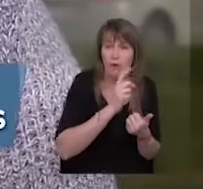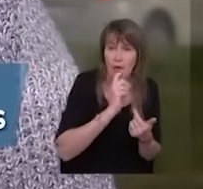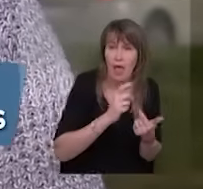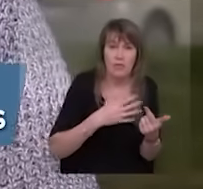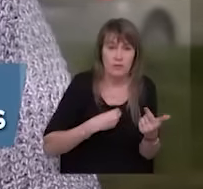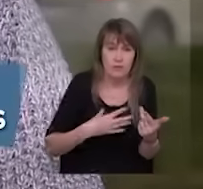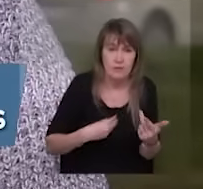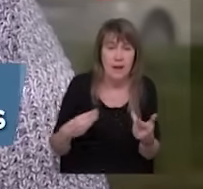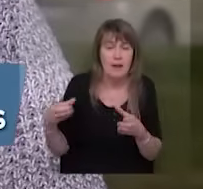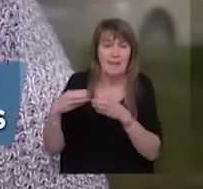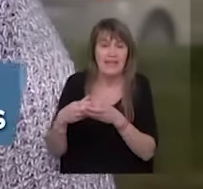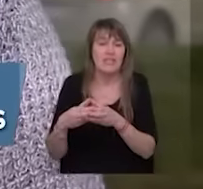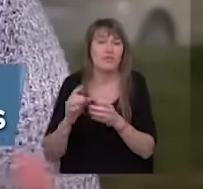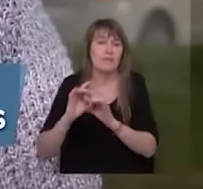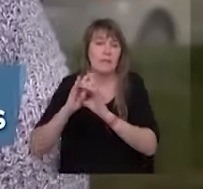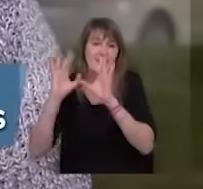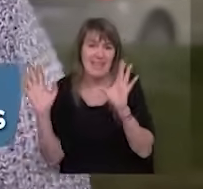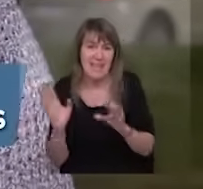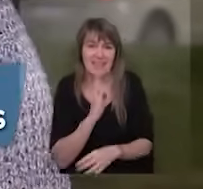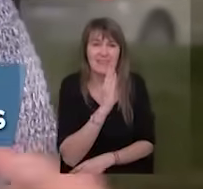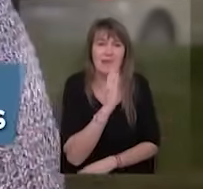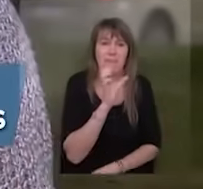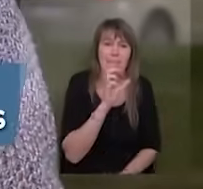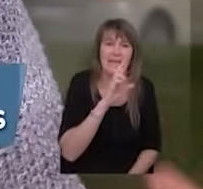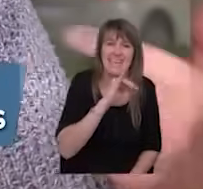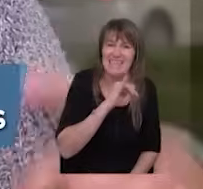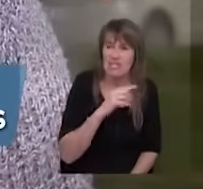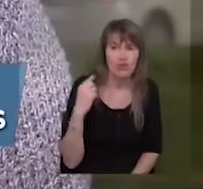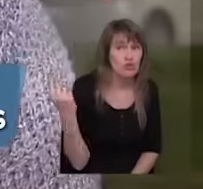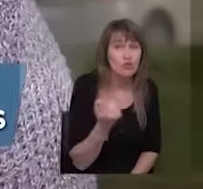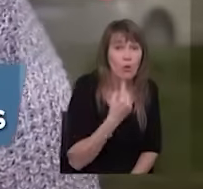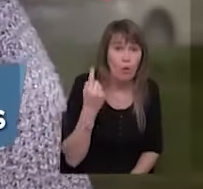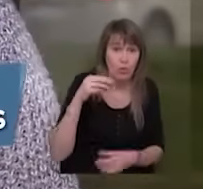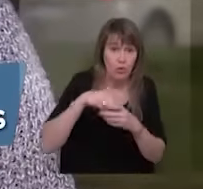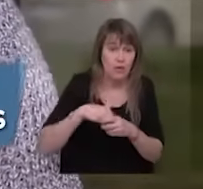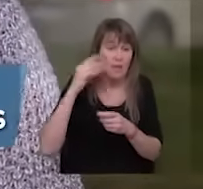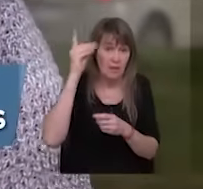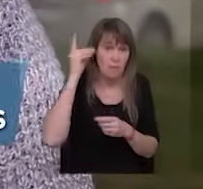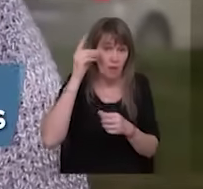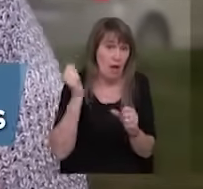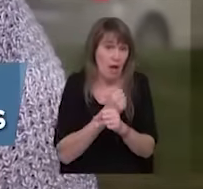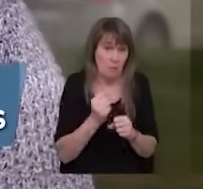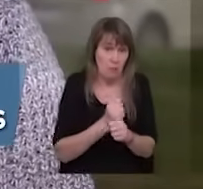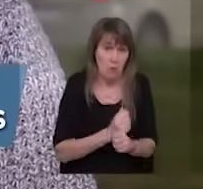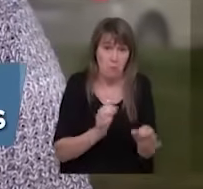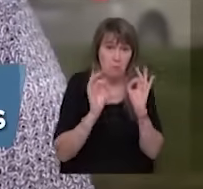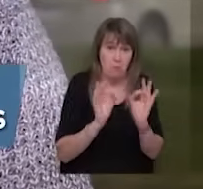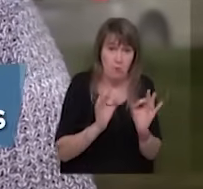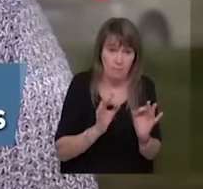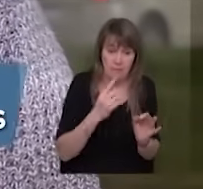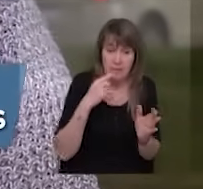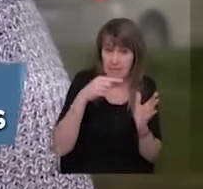partido independiente el p decir todos los partidos políticos con representación parlamentaria en diputados habían aprobado eso se establecía en ese